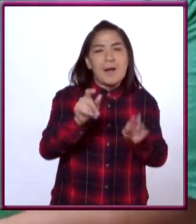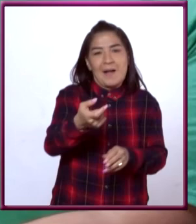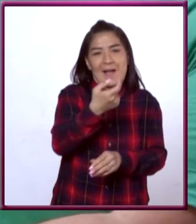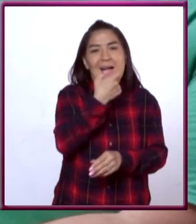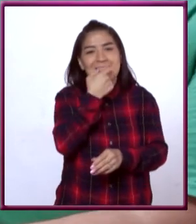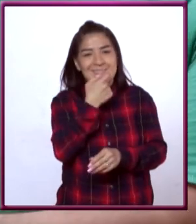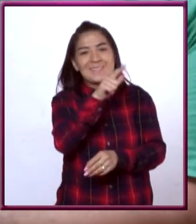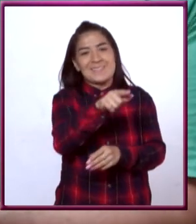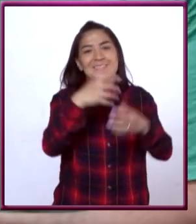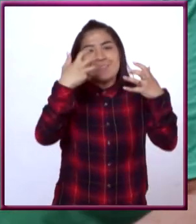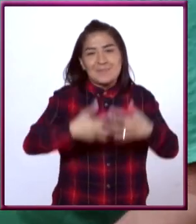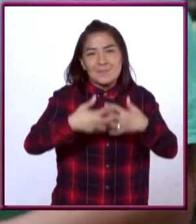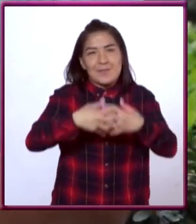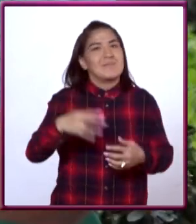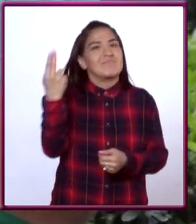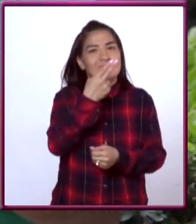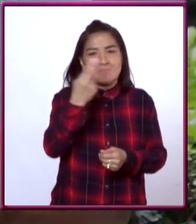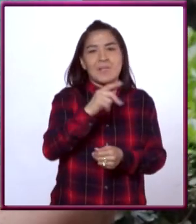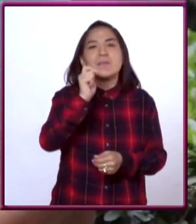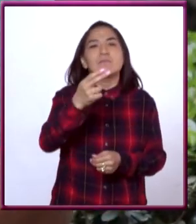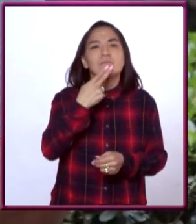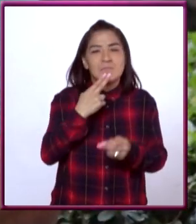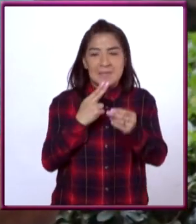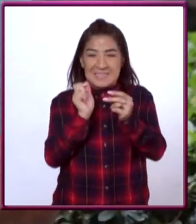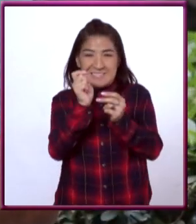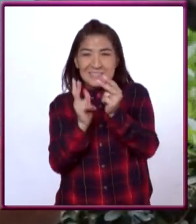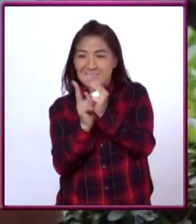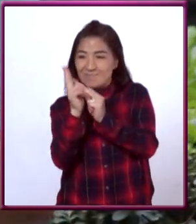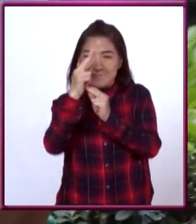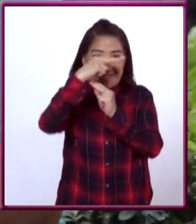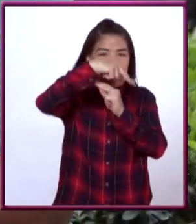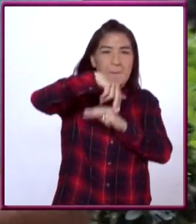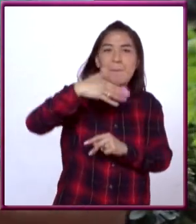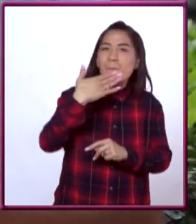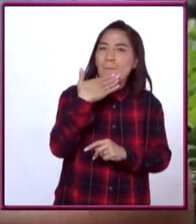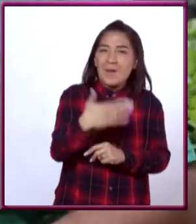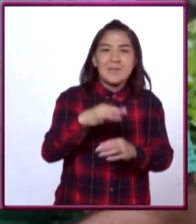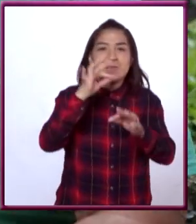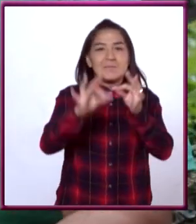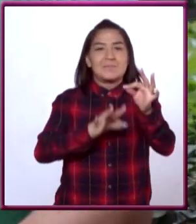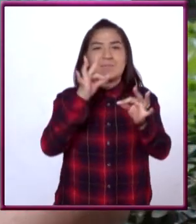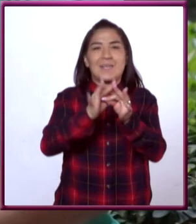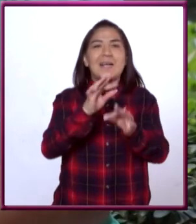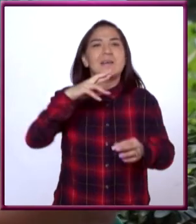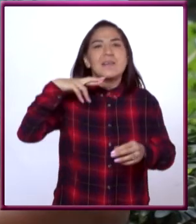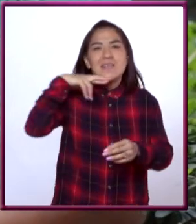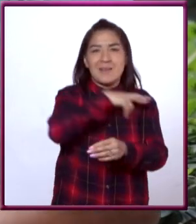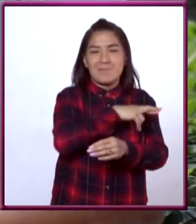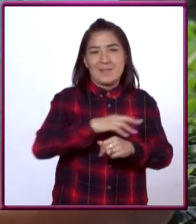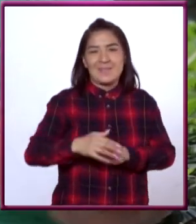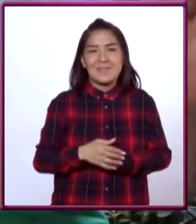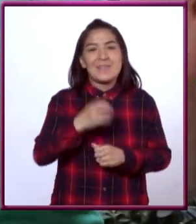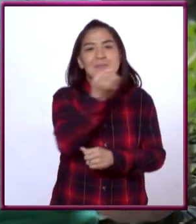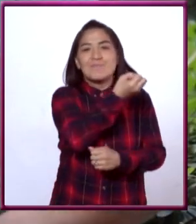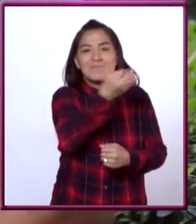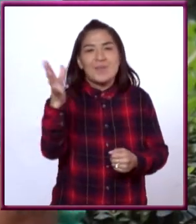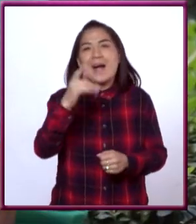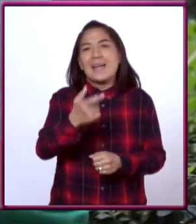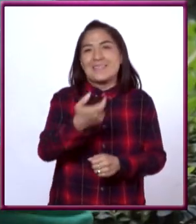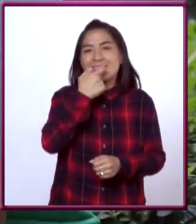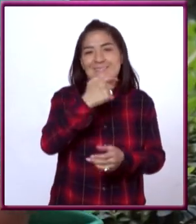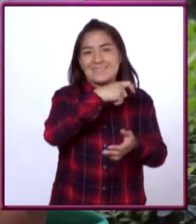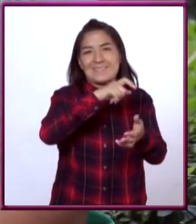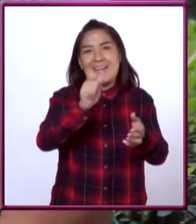hacer galletas de manera industrial, se necesita optimizar los cortes a troquel o suajes para que de un tajo, cientos de